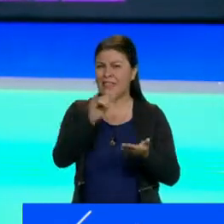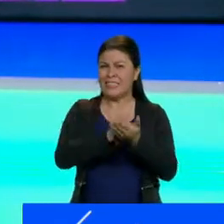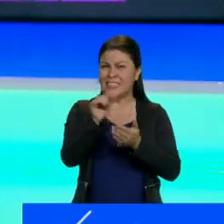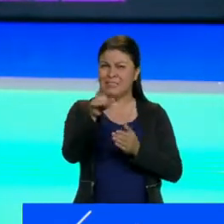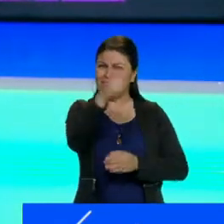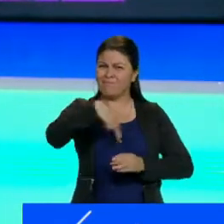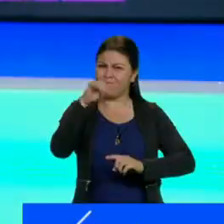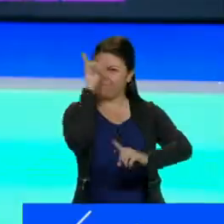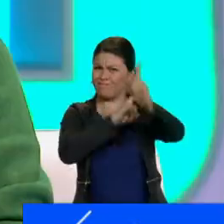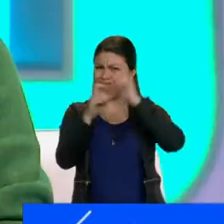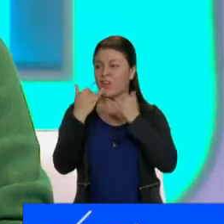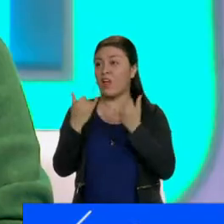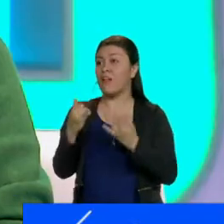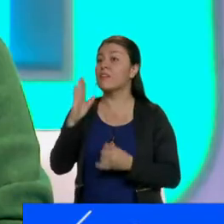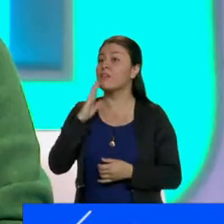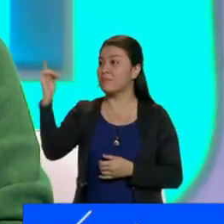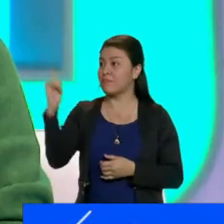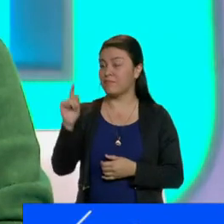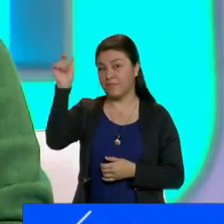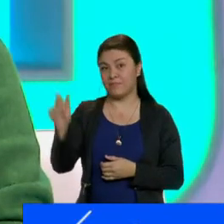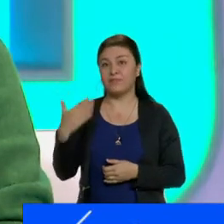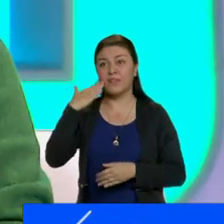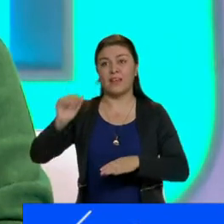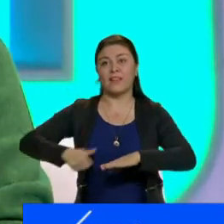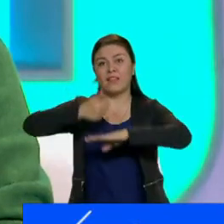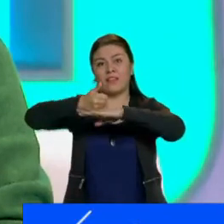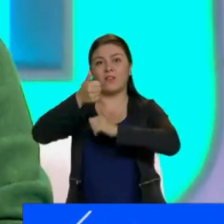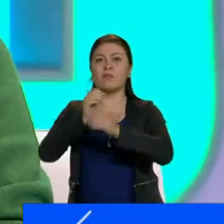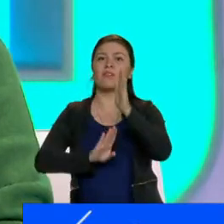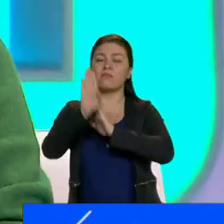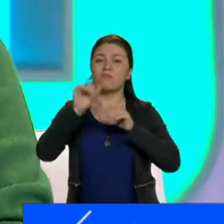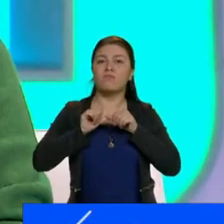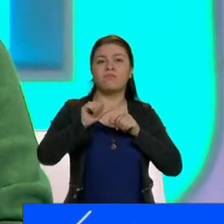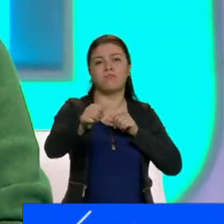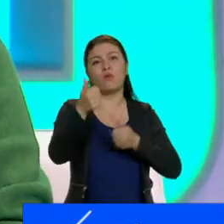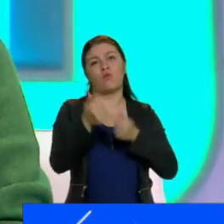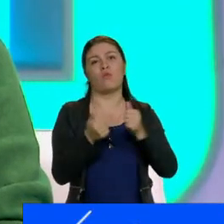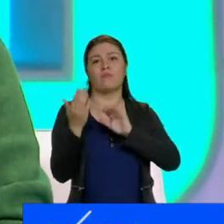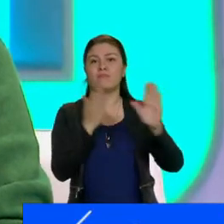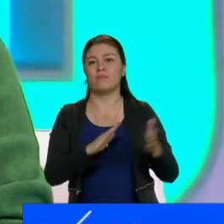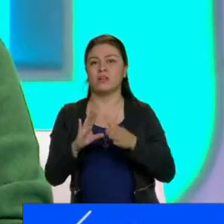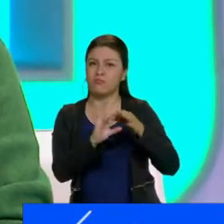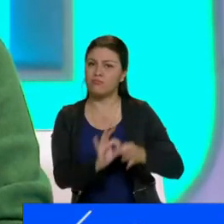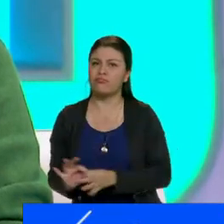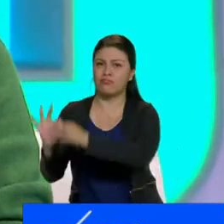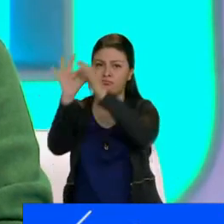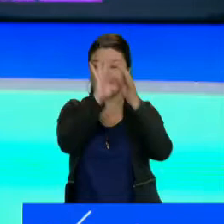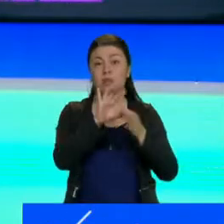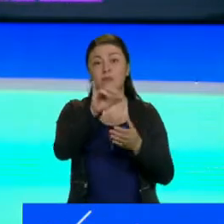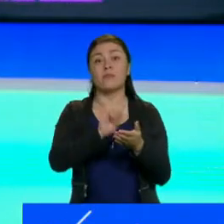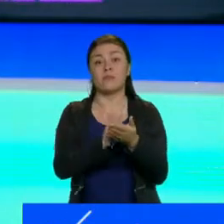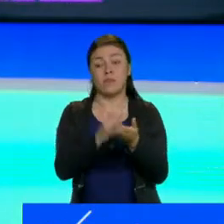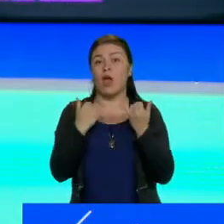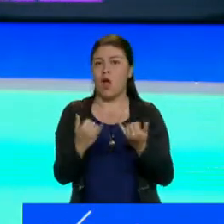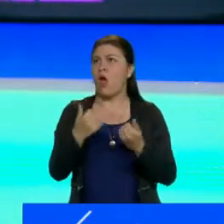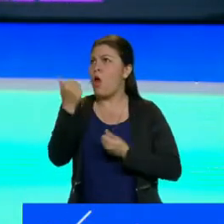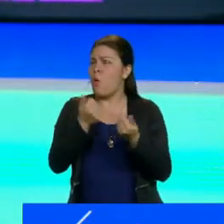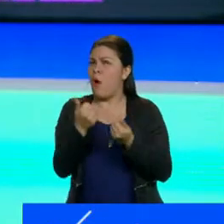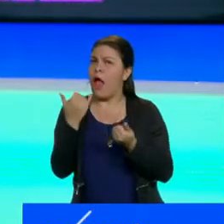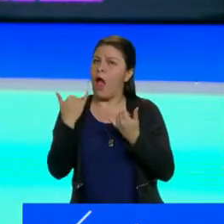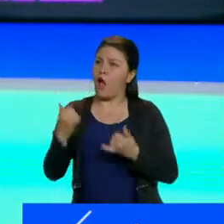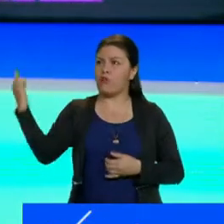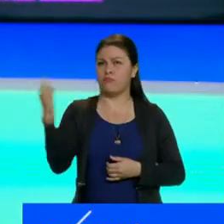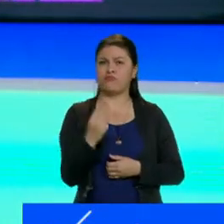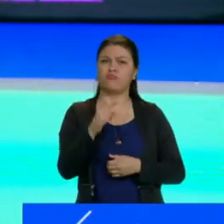nos acompaña Jimena Puyana. Jimena es la directora de Desarrollo Sostenible del Plan de Naciones Unidas para el Desarrollo, pero además ha estado